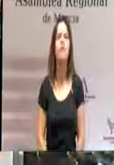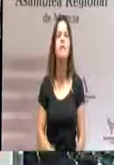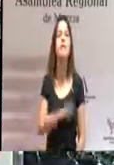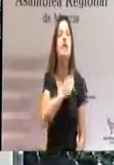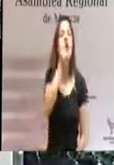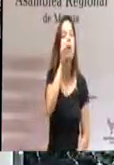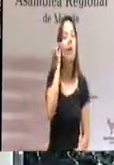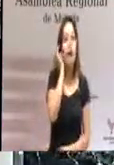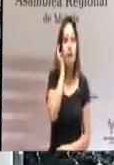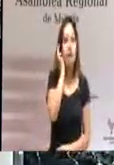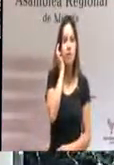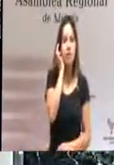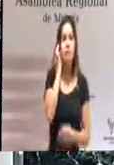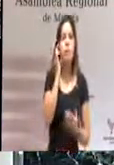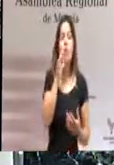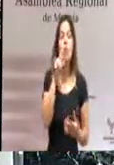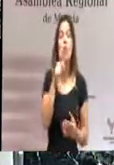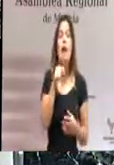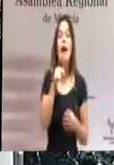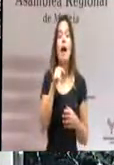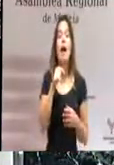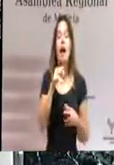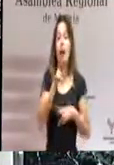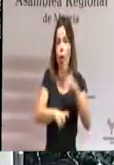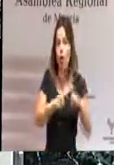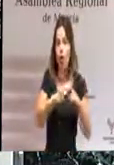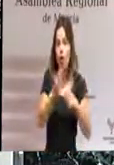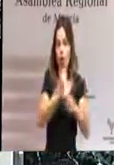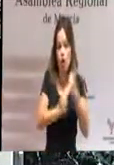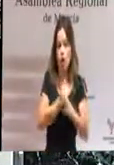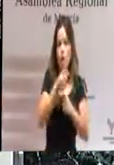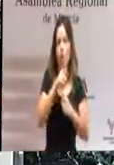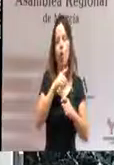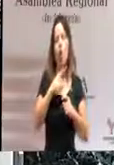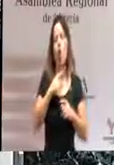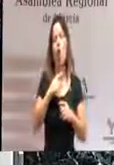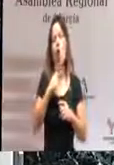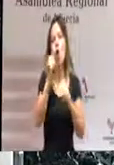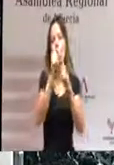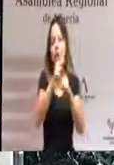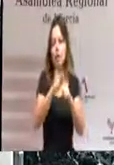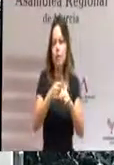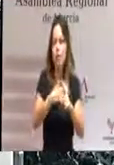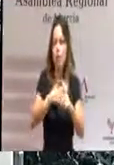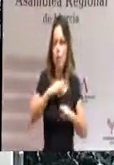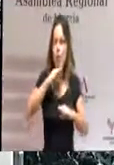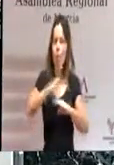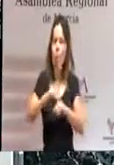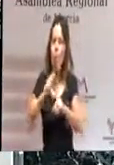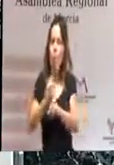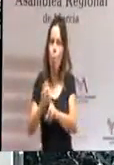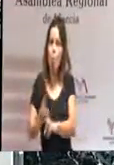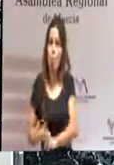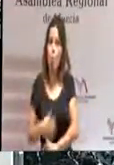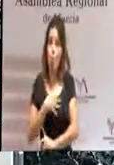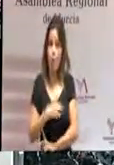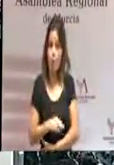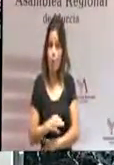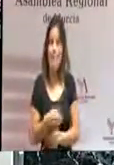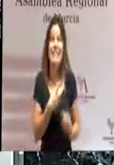Señorías, para que esa recuperación y para cumplir nuestros objetivos, para que cumplir nuestros objetivos fuera posible,